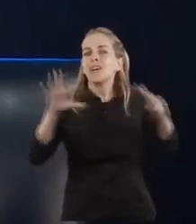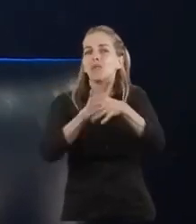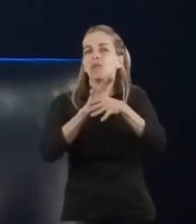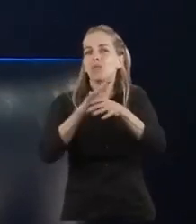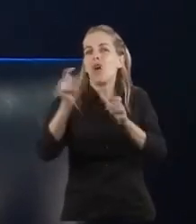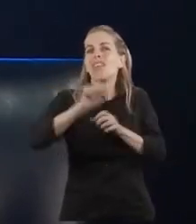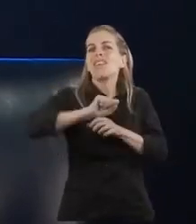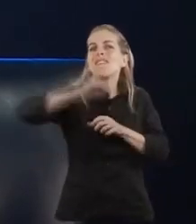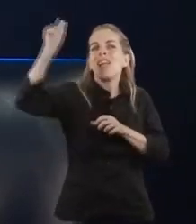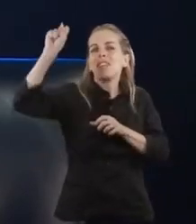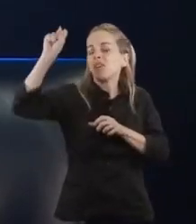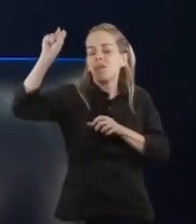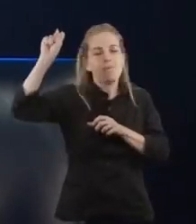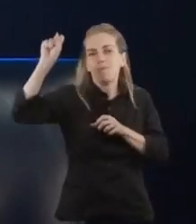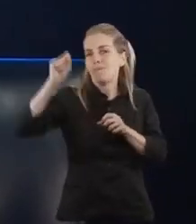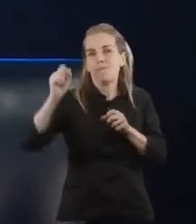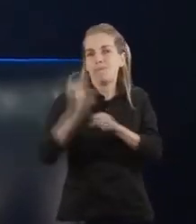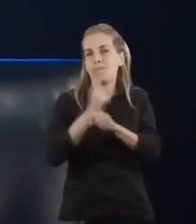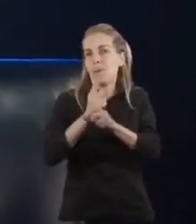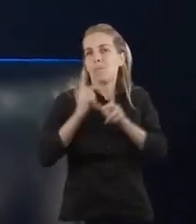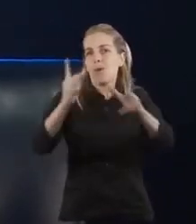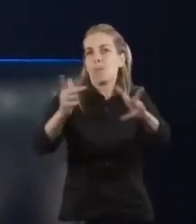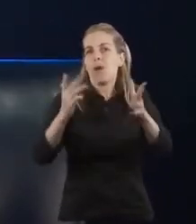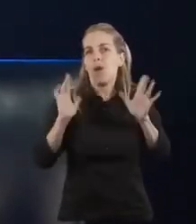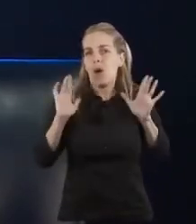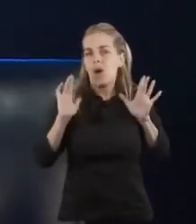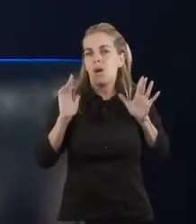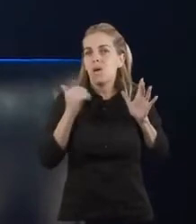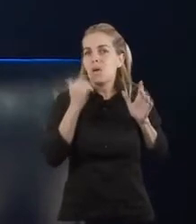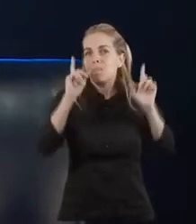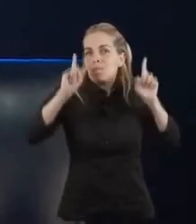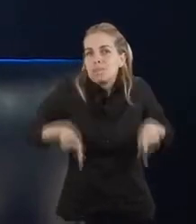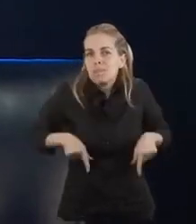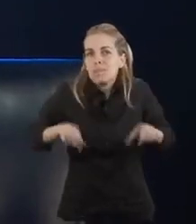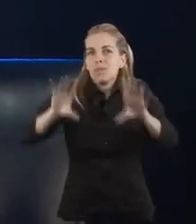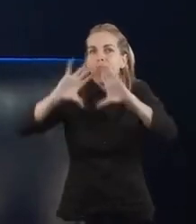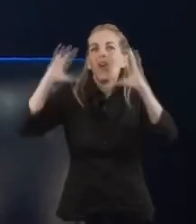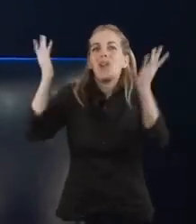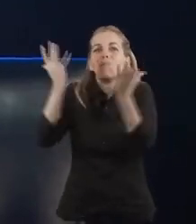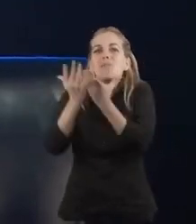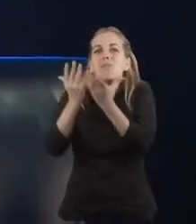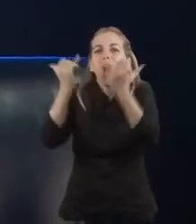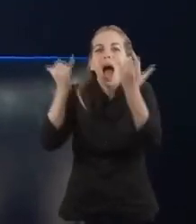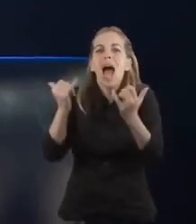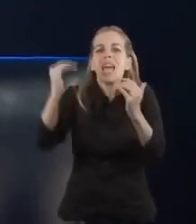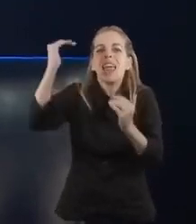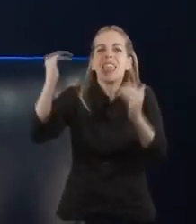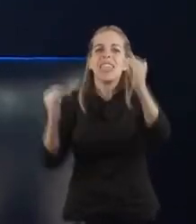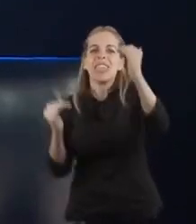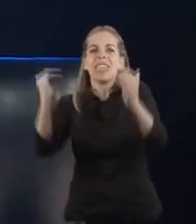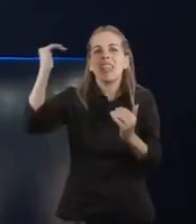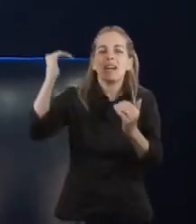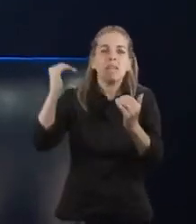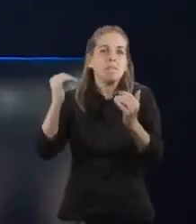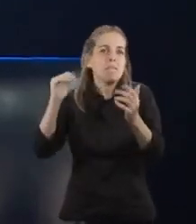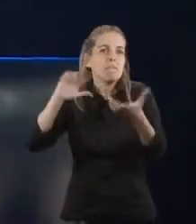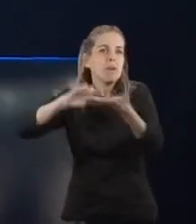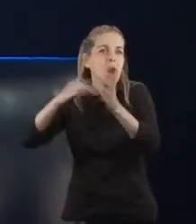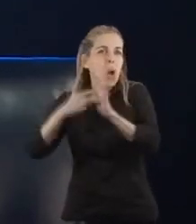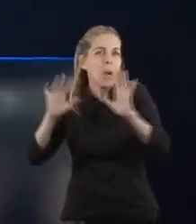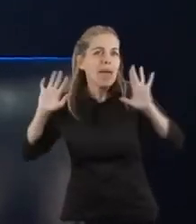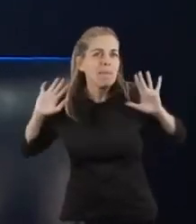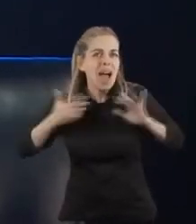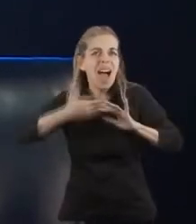en esta situación inédita de desequilibrio mundial estamos en una situación totalmente distinta a una situación en donde uno podía hacer